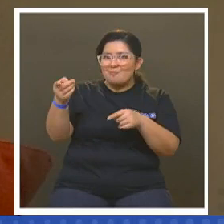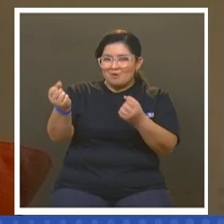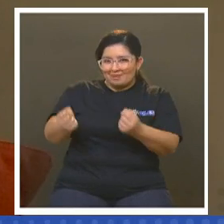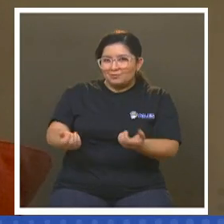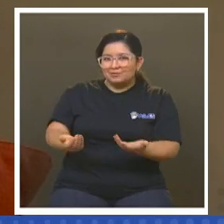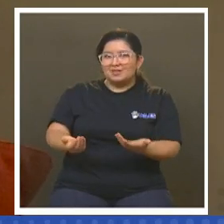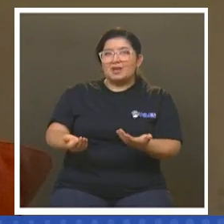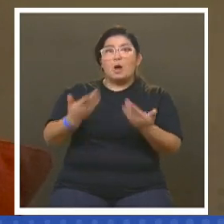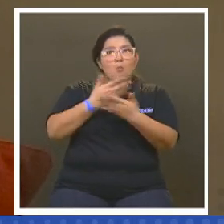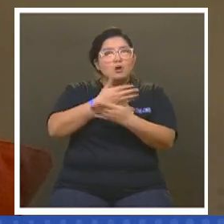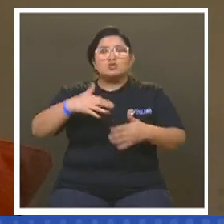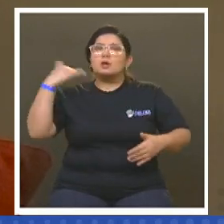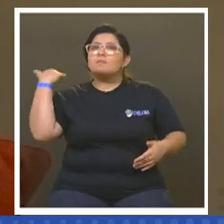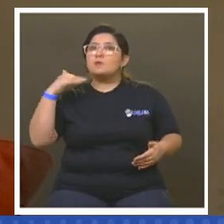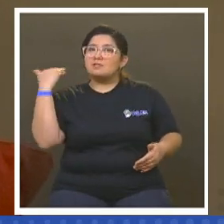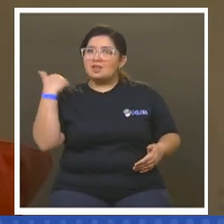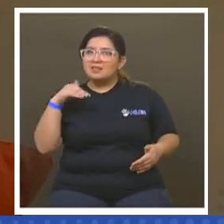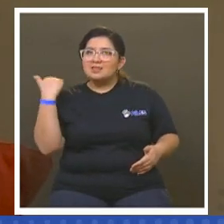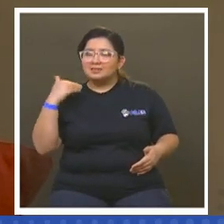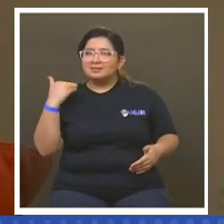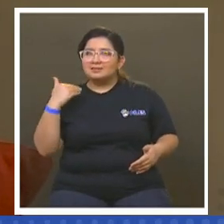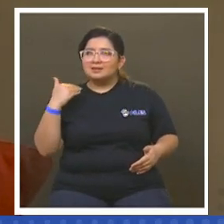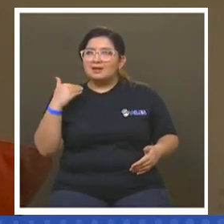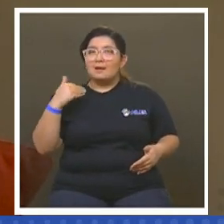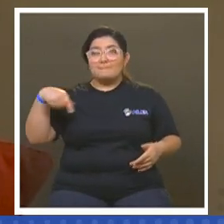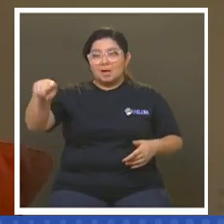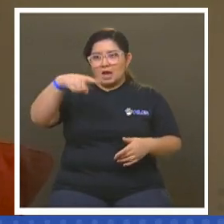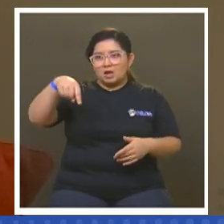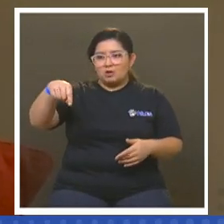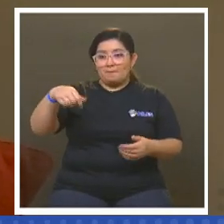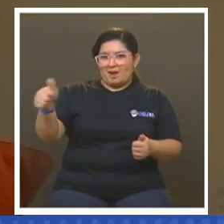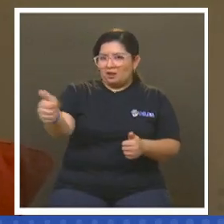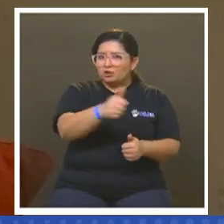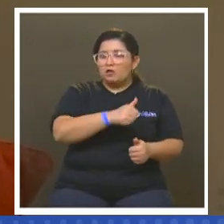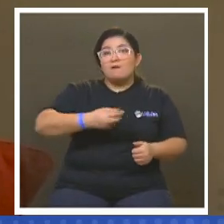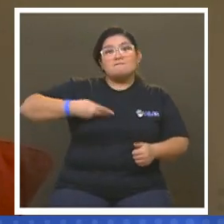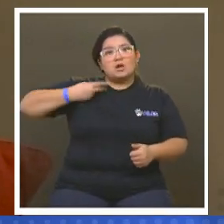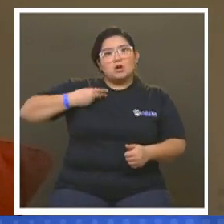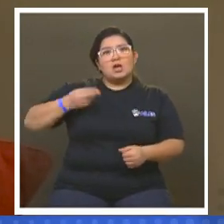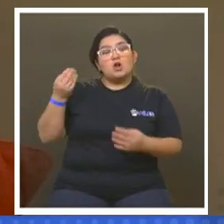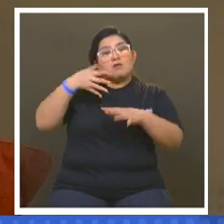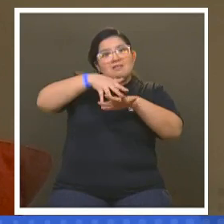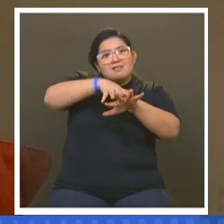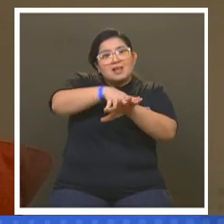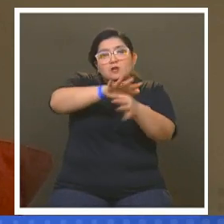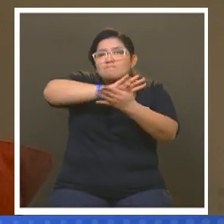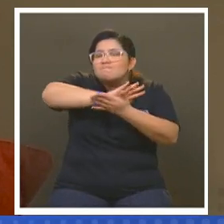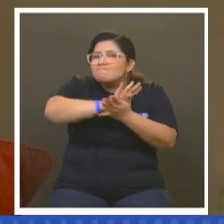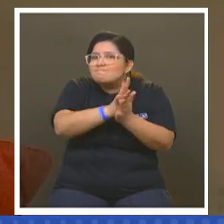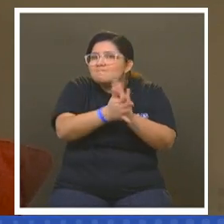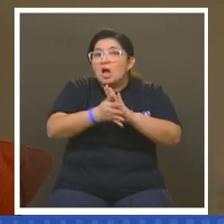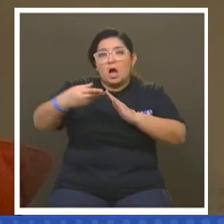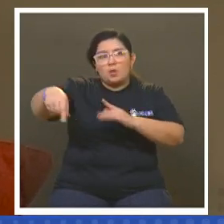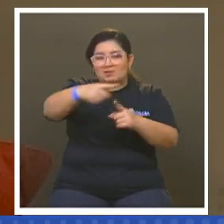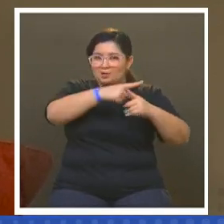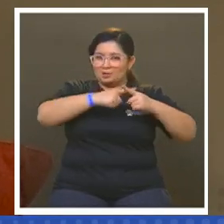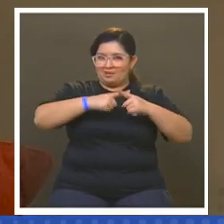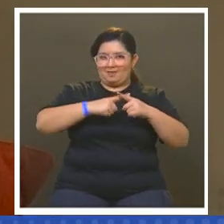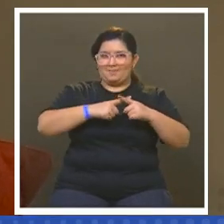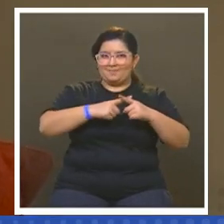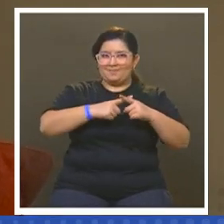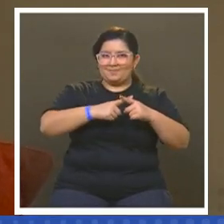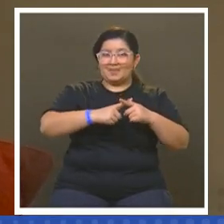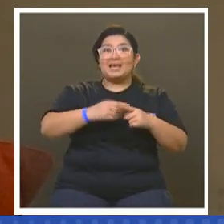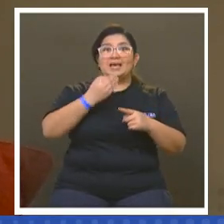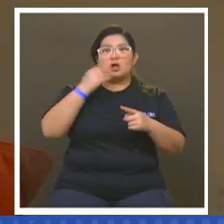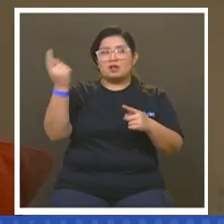Por eso es tan importante para ellos y para todos valorarlos e integrarlos en plenitud a nuestra sociedad.